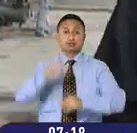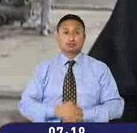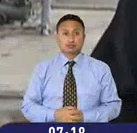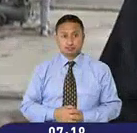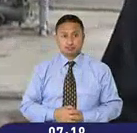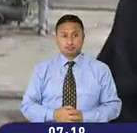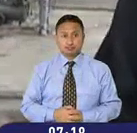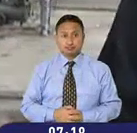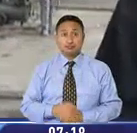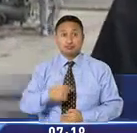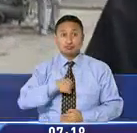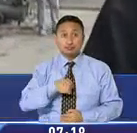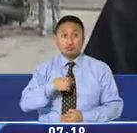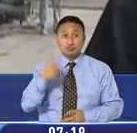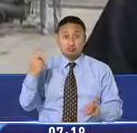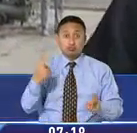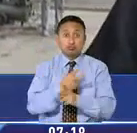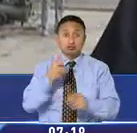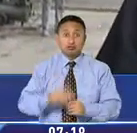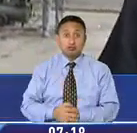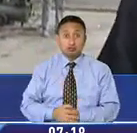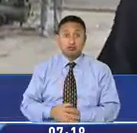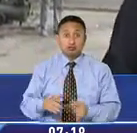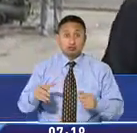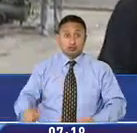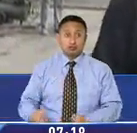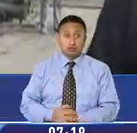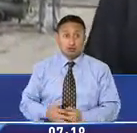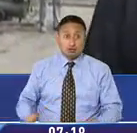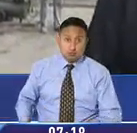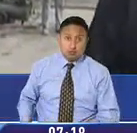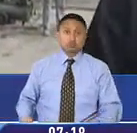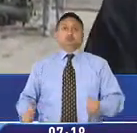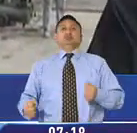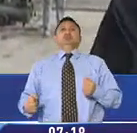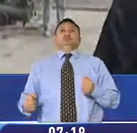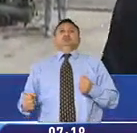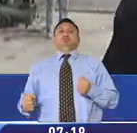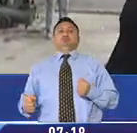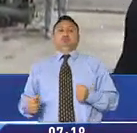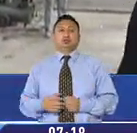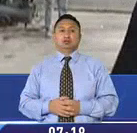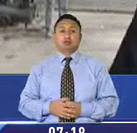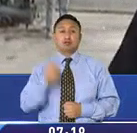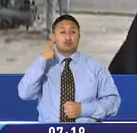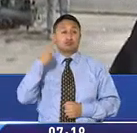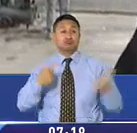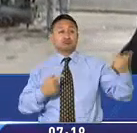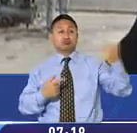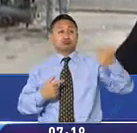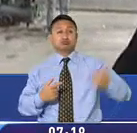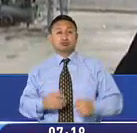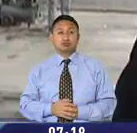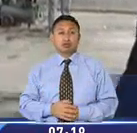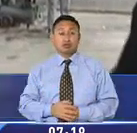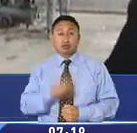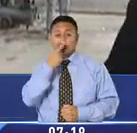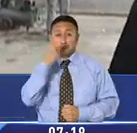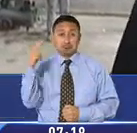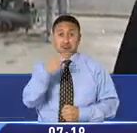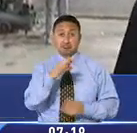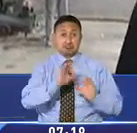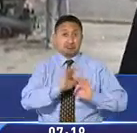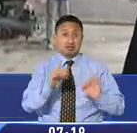Cuando escucho cuidado, yo cojo el asiento, me lanzo para atrás y escuché una ráfaga de balas. Yo no pude percatarme